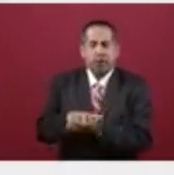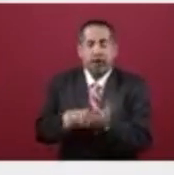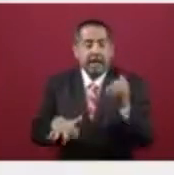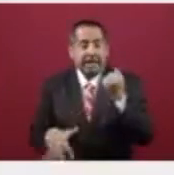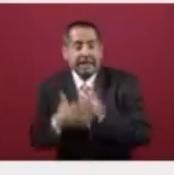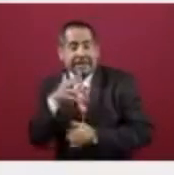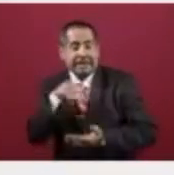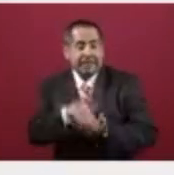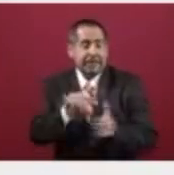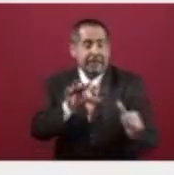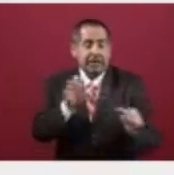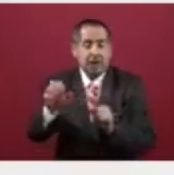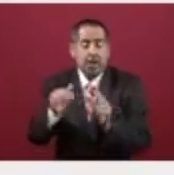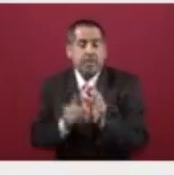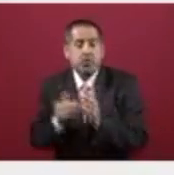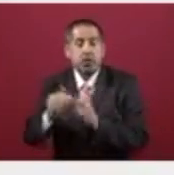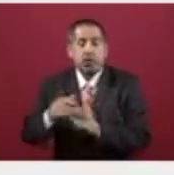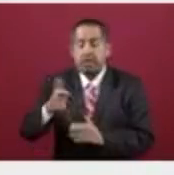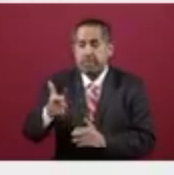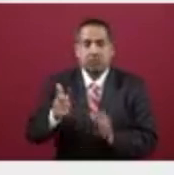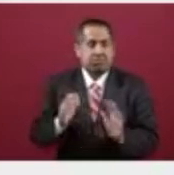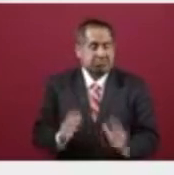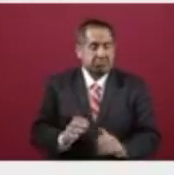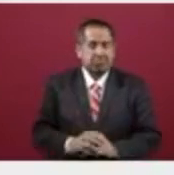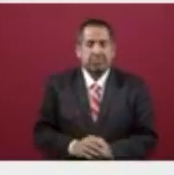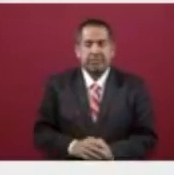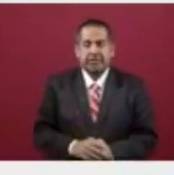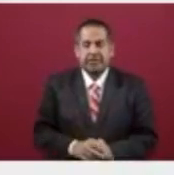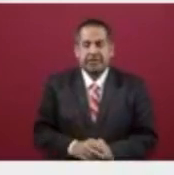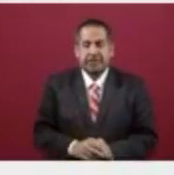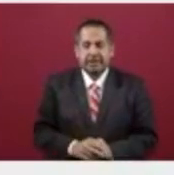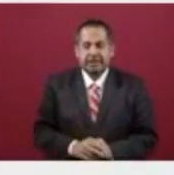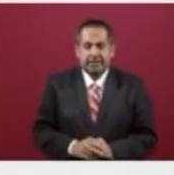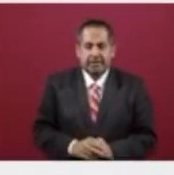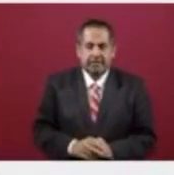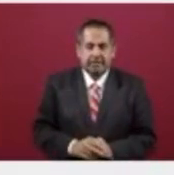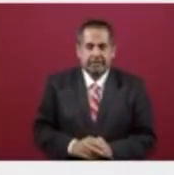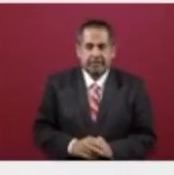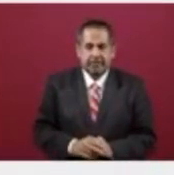millones de pesos. La que sigue, por favor.